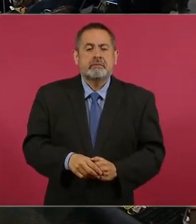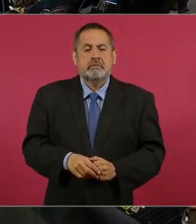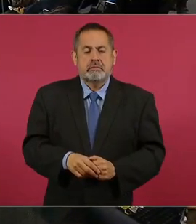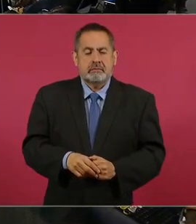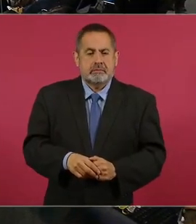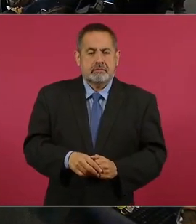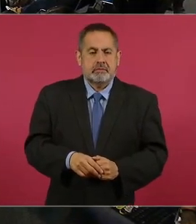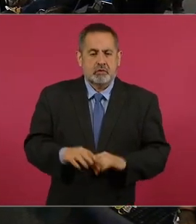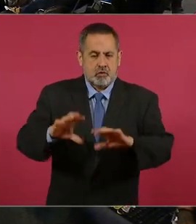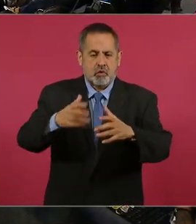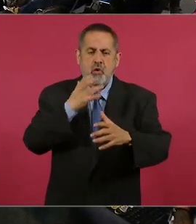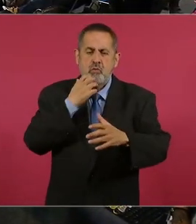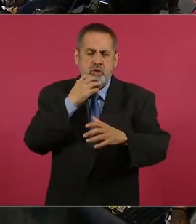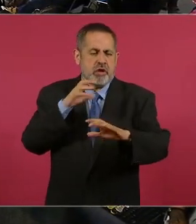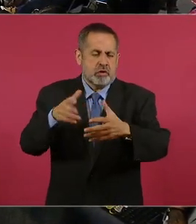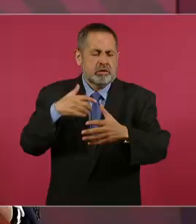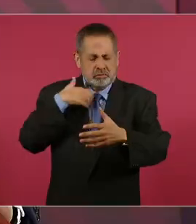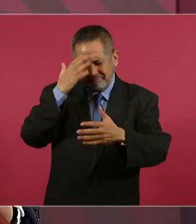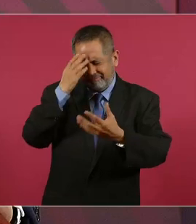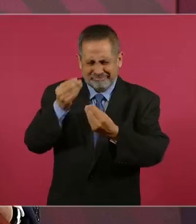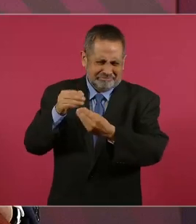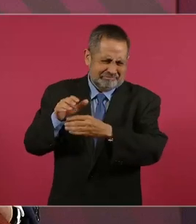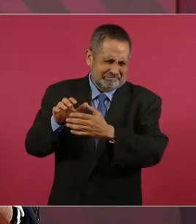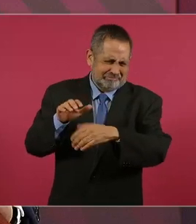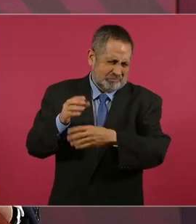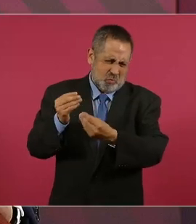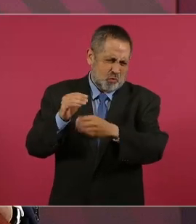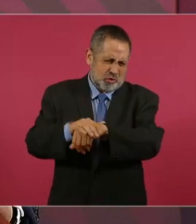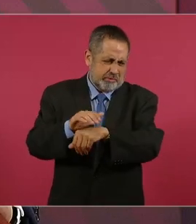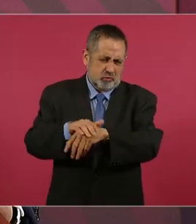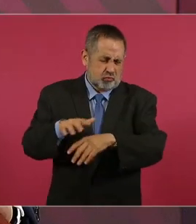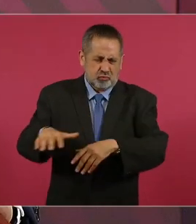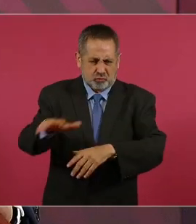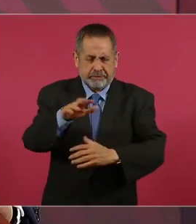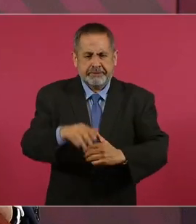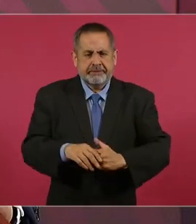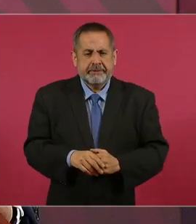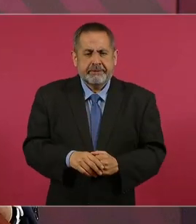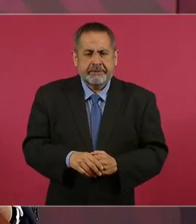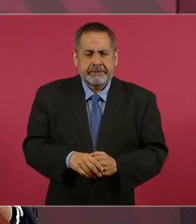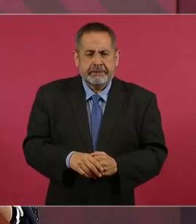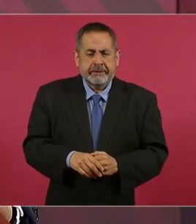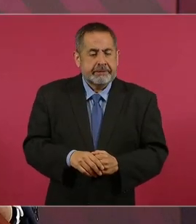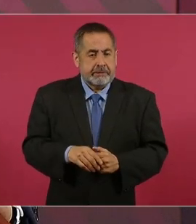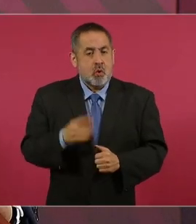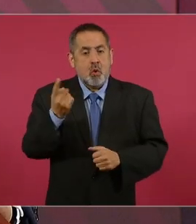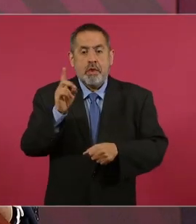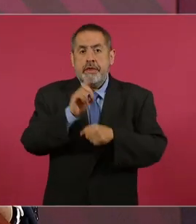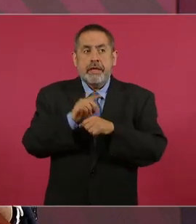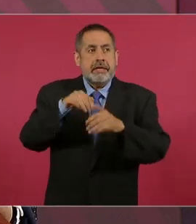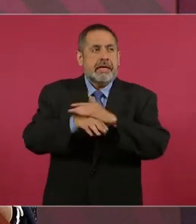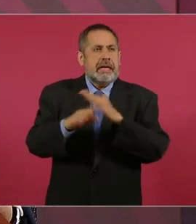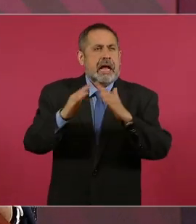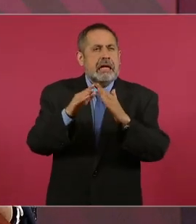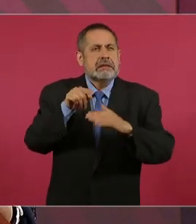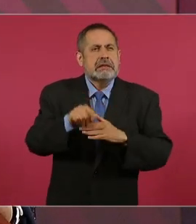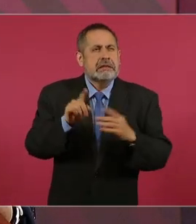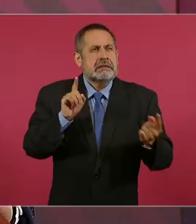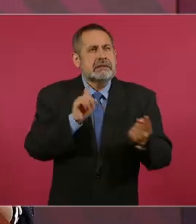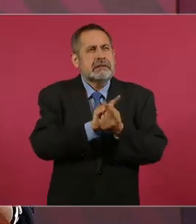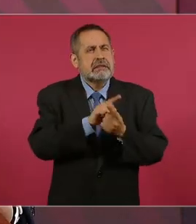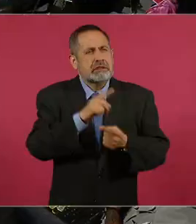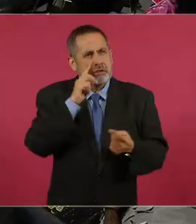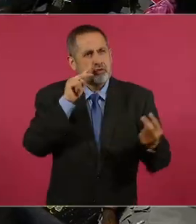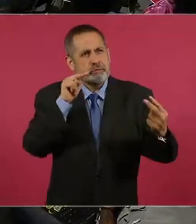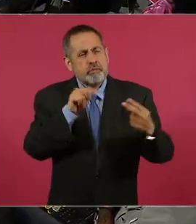de la comunidad judía. Pero lo conocí en casa, o nos vimos en casa de